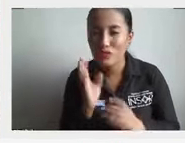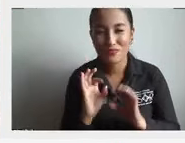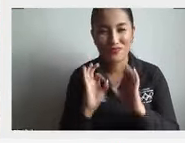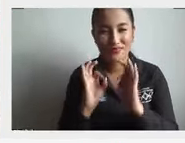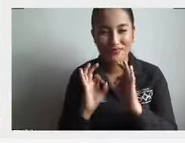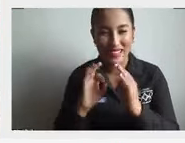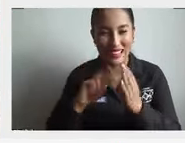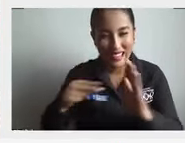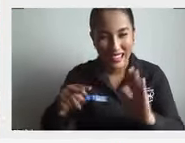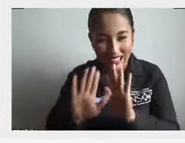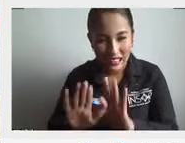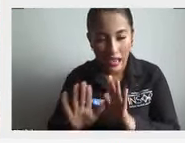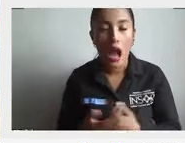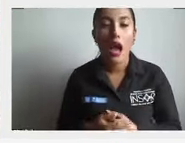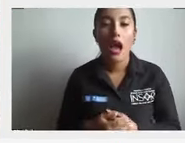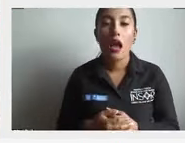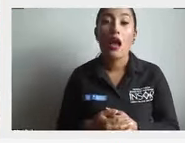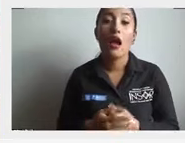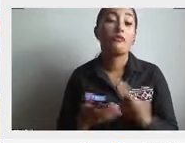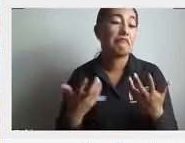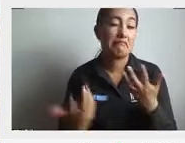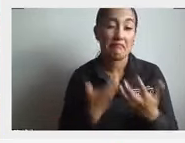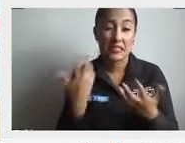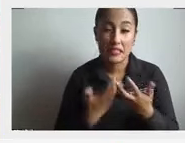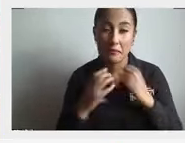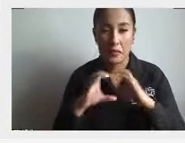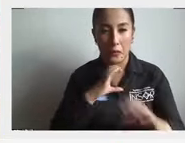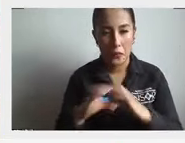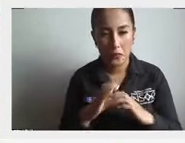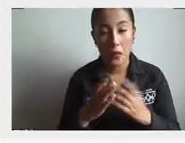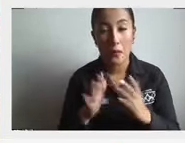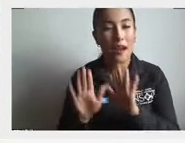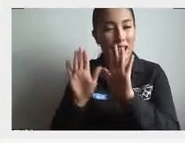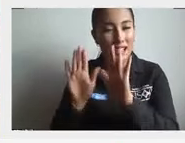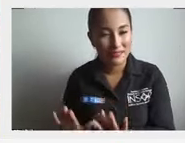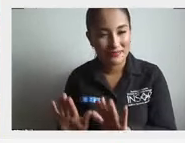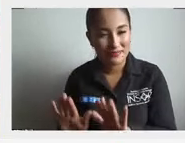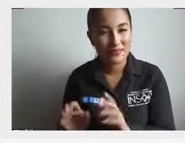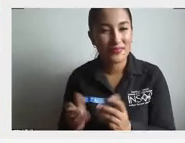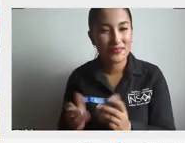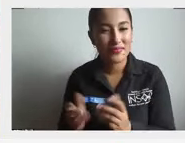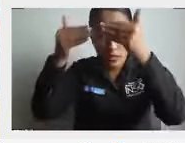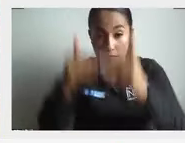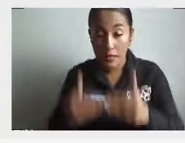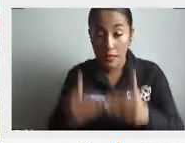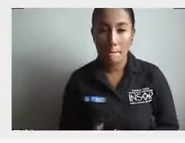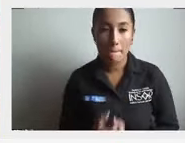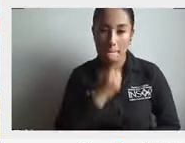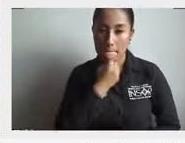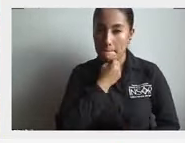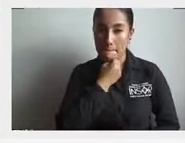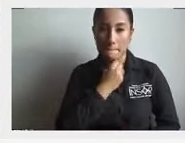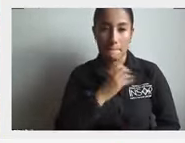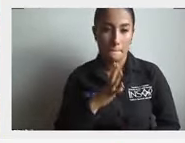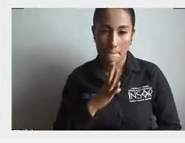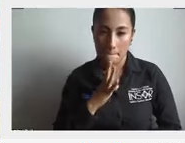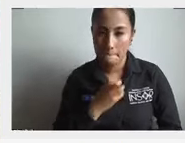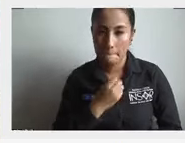ver con diferentes sistemas de comunicación para los chicos con discapacidad que no hablan, en este momento